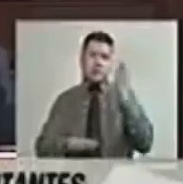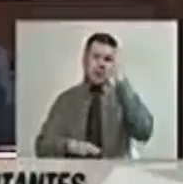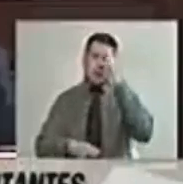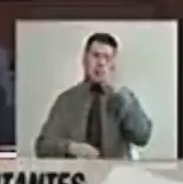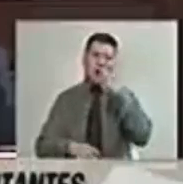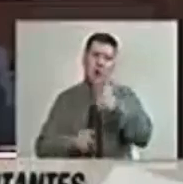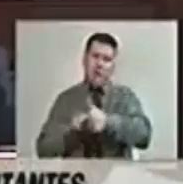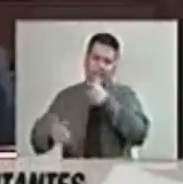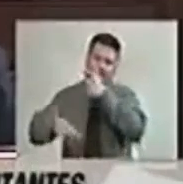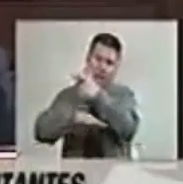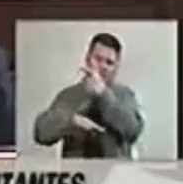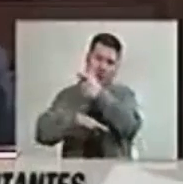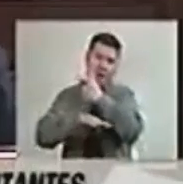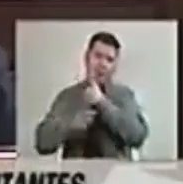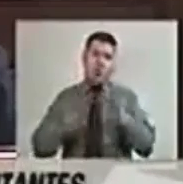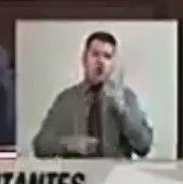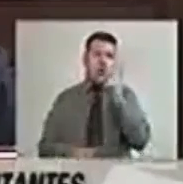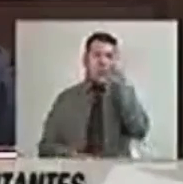de bala.